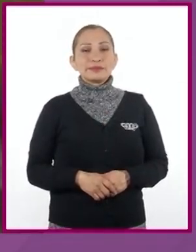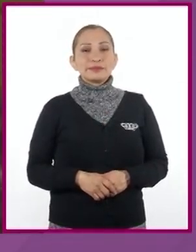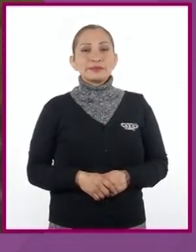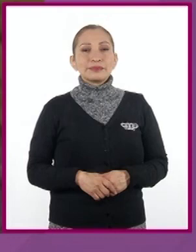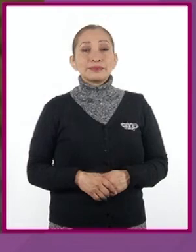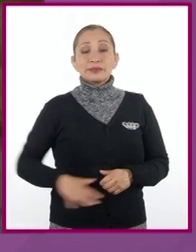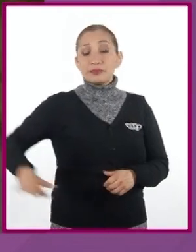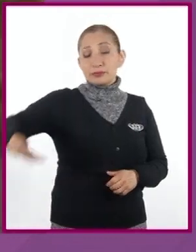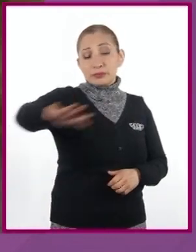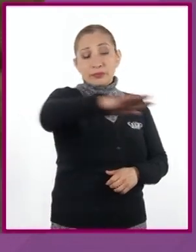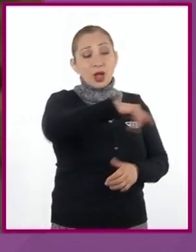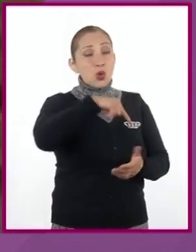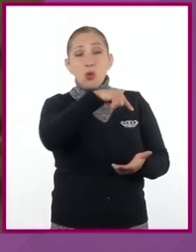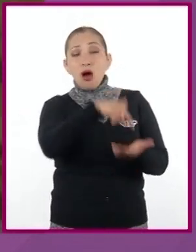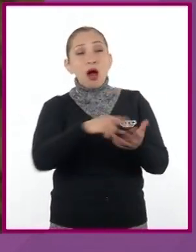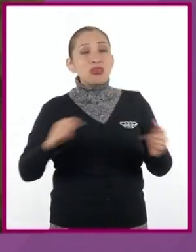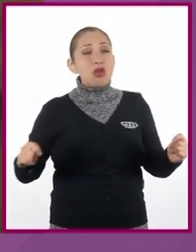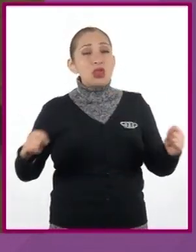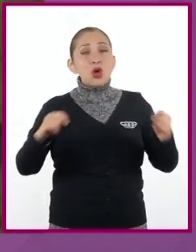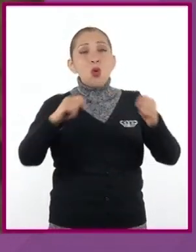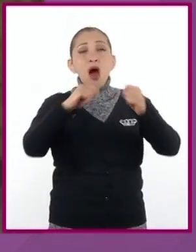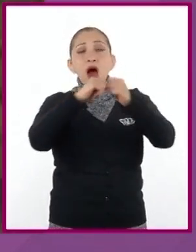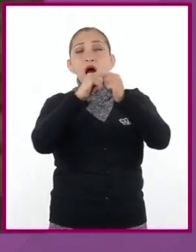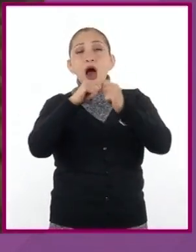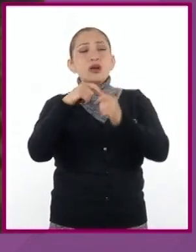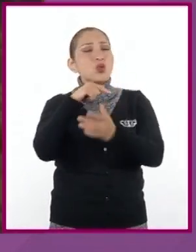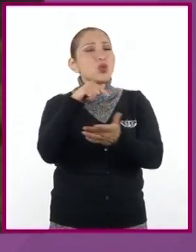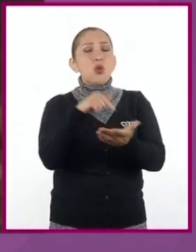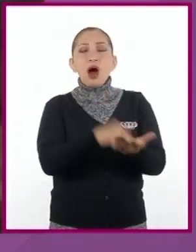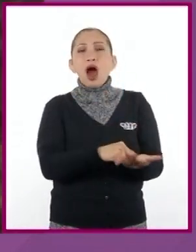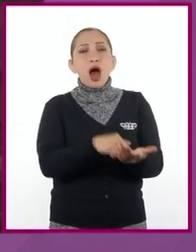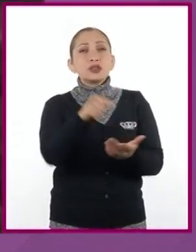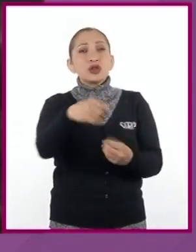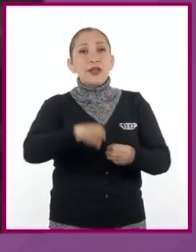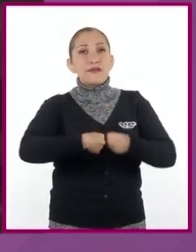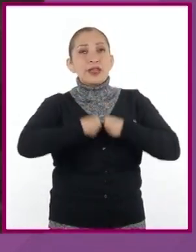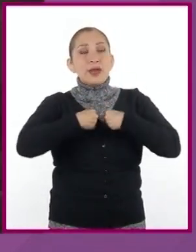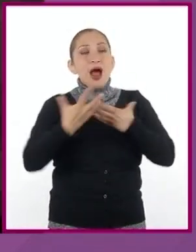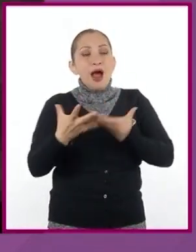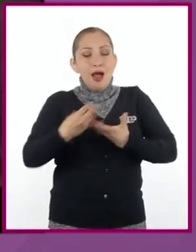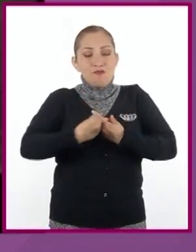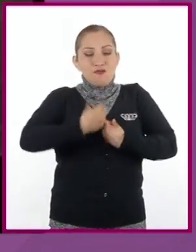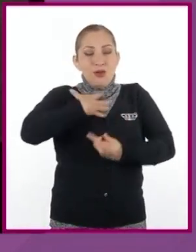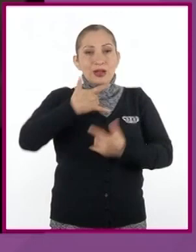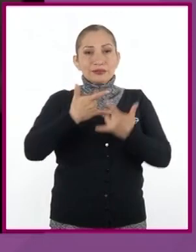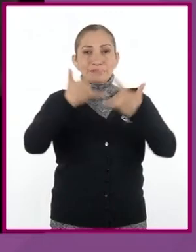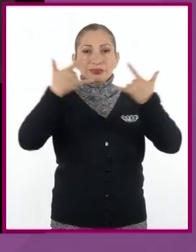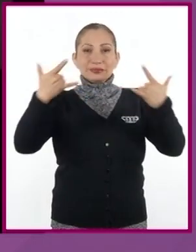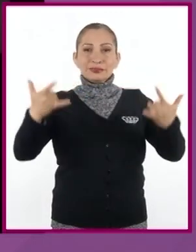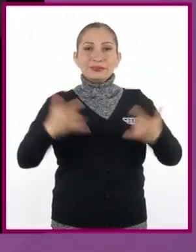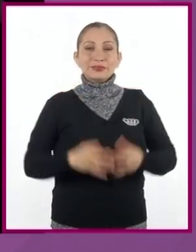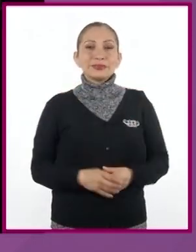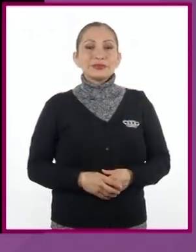La zona arqueológica de Teotihuacán, un lugar donde vives la historia.